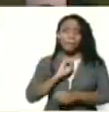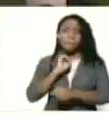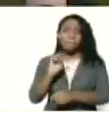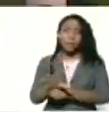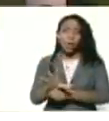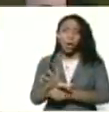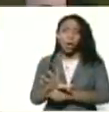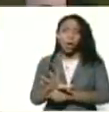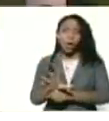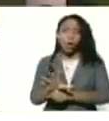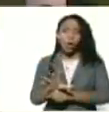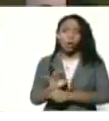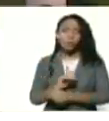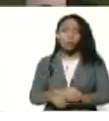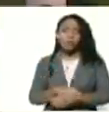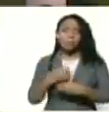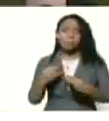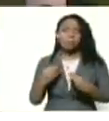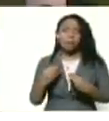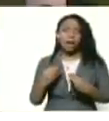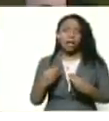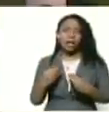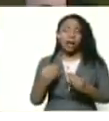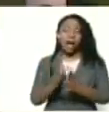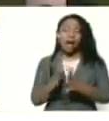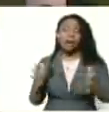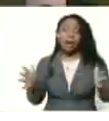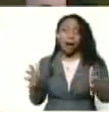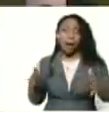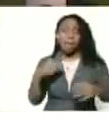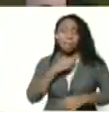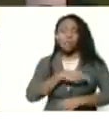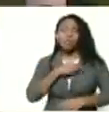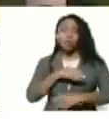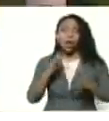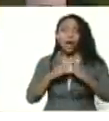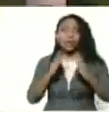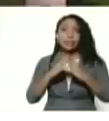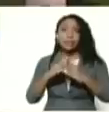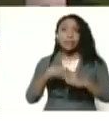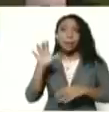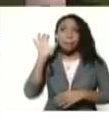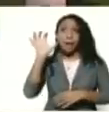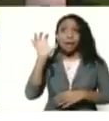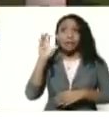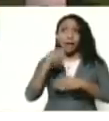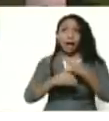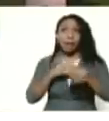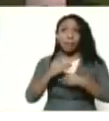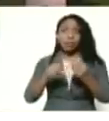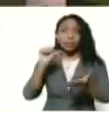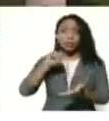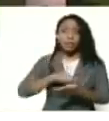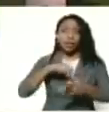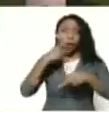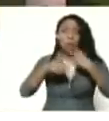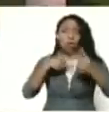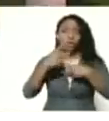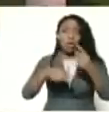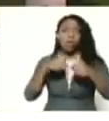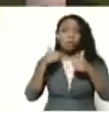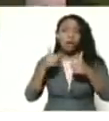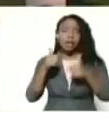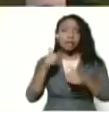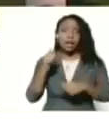ofensiva para que la gran misión Hogares de la Patria se transforme en el centro de las políticas de bienestar